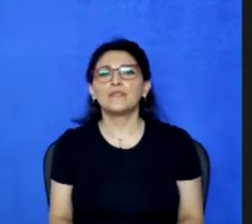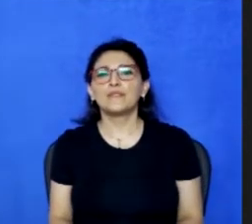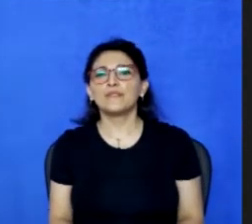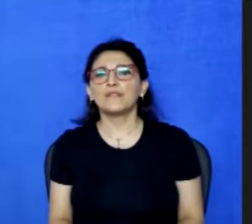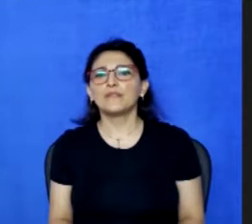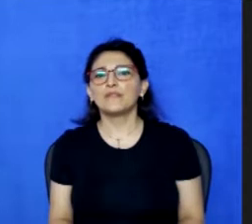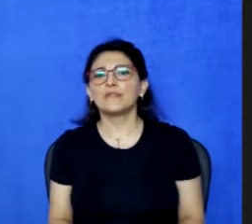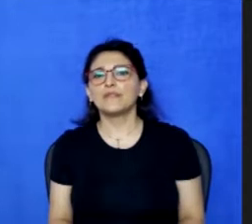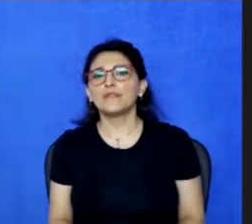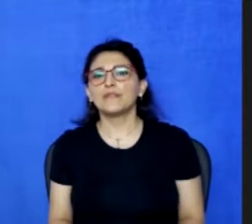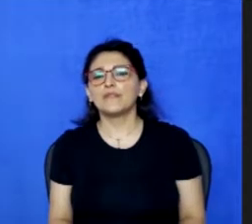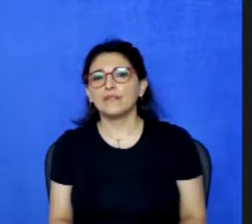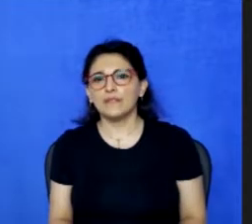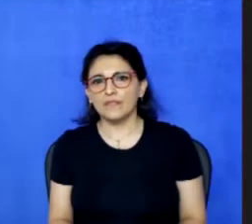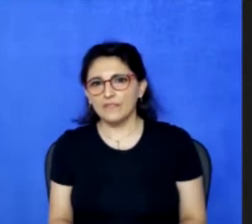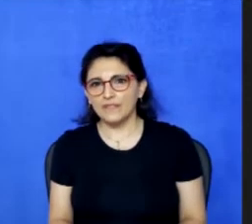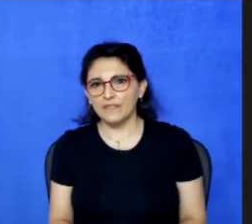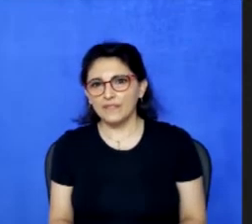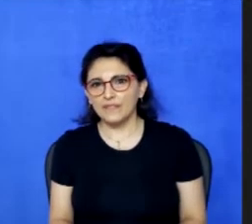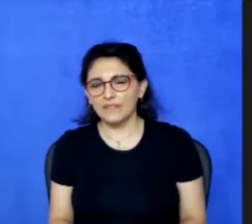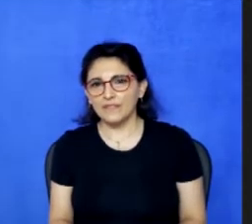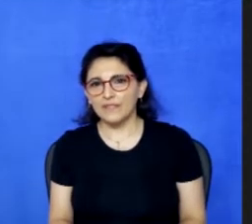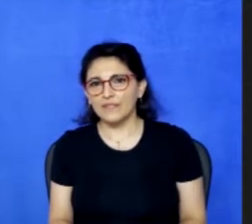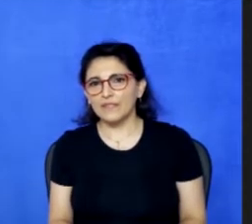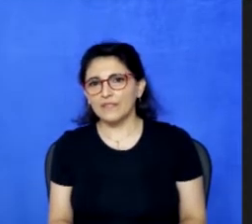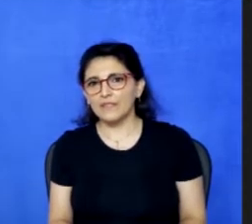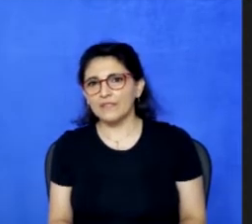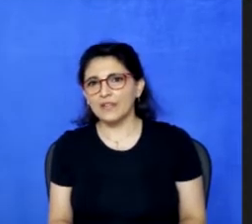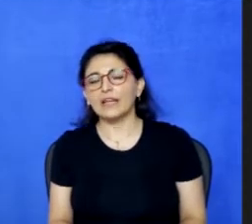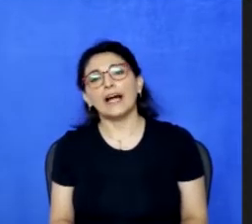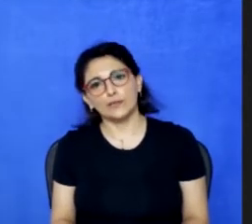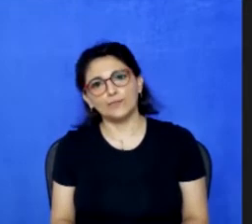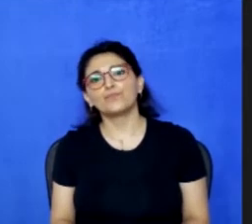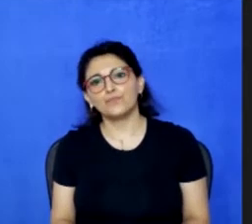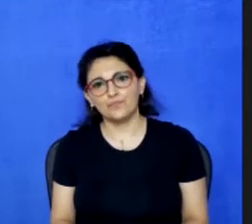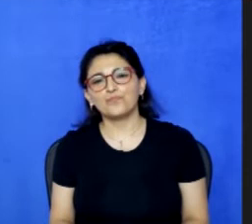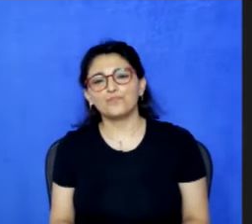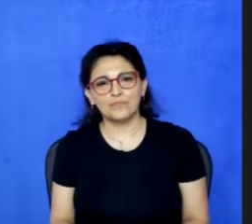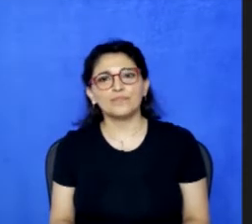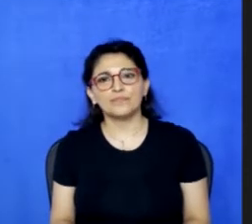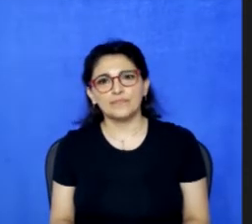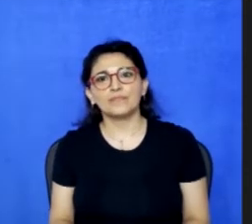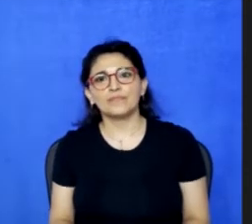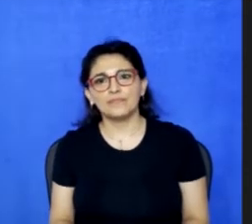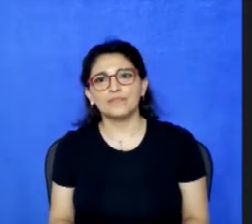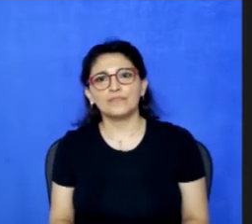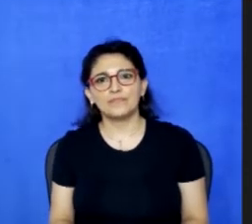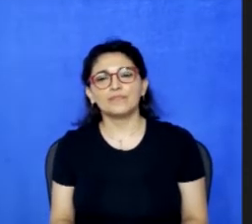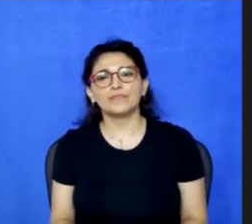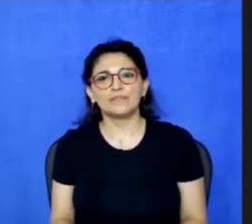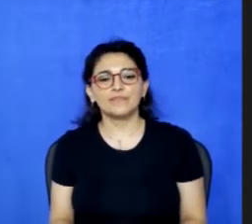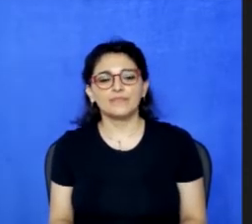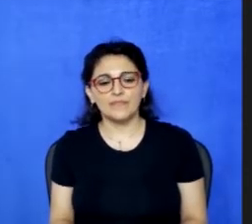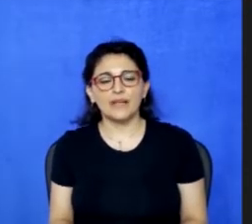noche, el domingo al mediodía, que me habría gustado pasarla con mi familia. En vez de siempre atendiendo a los